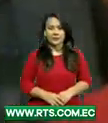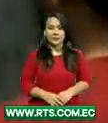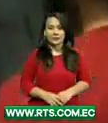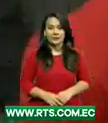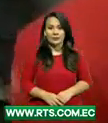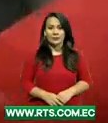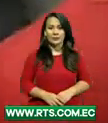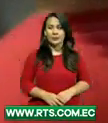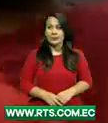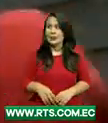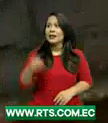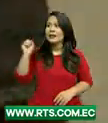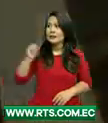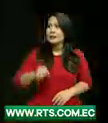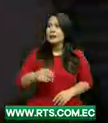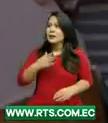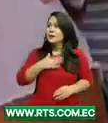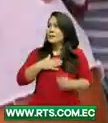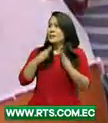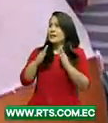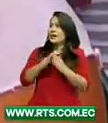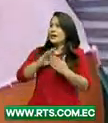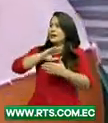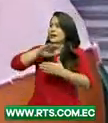¿Cuántas casas más?